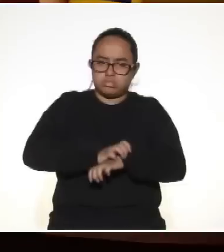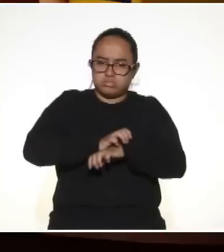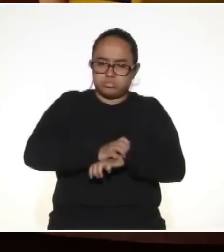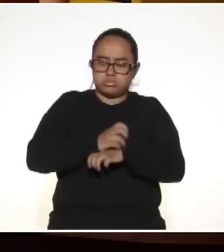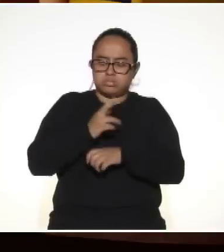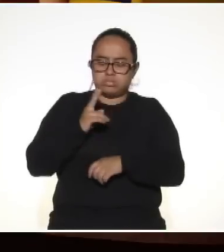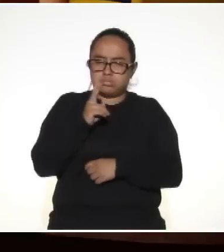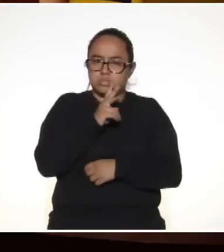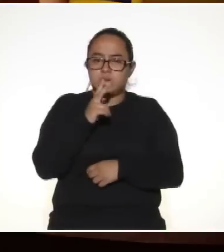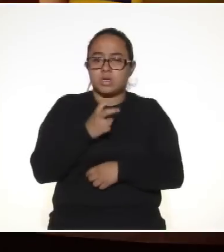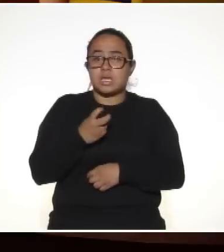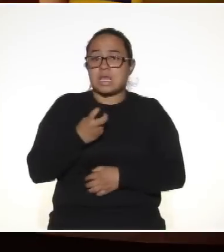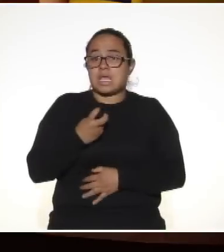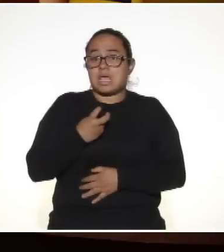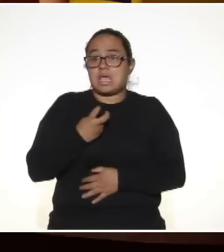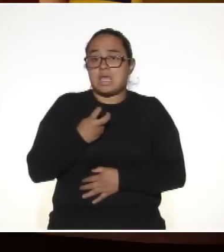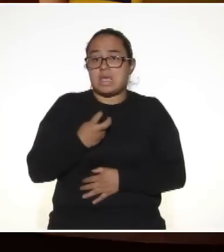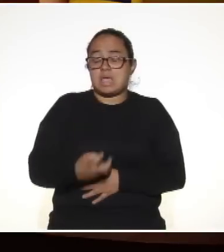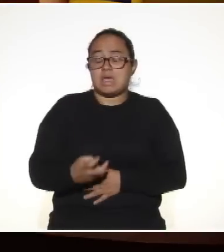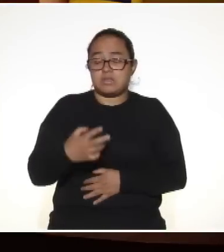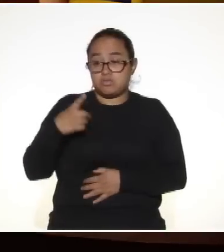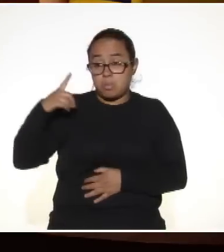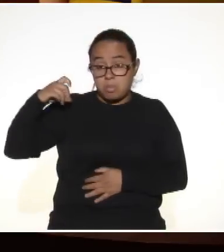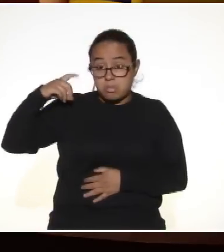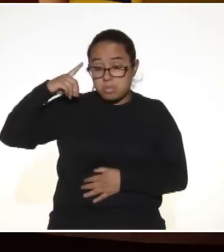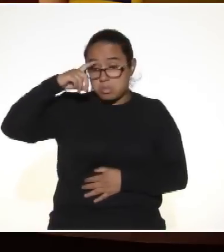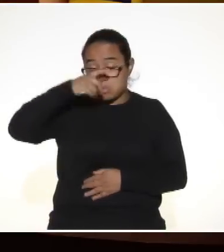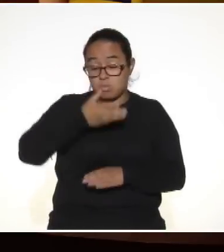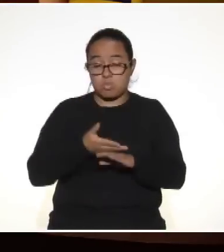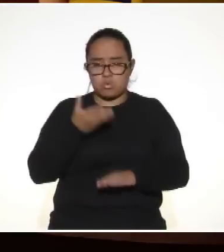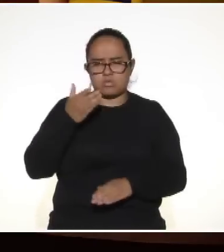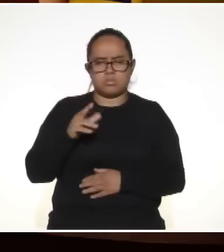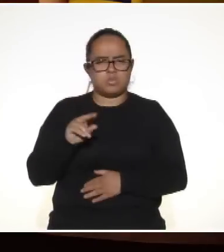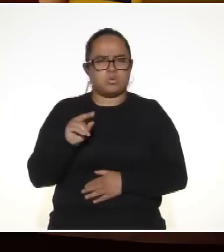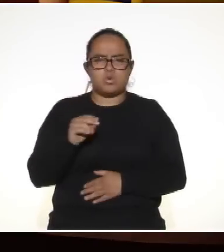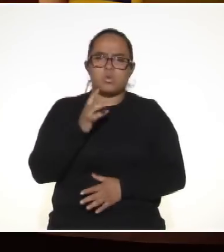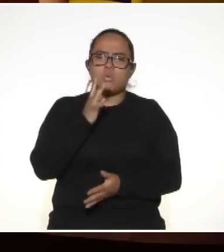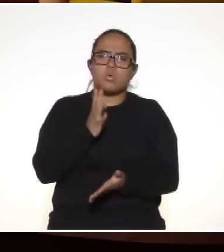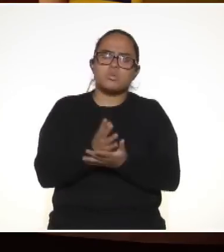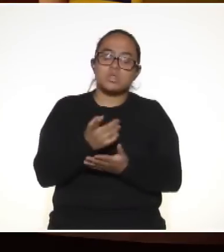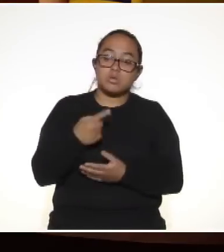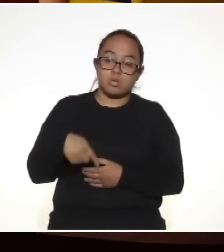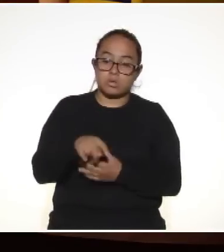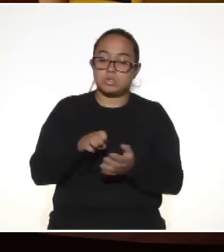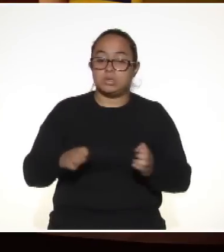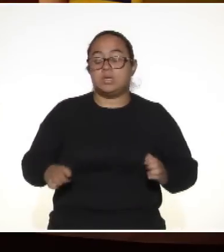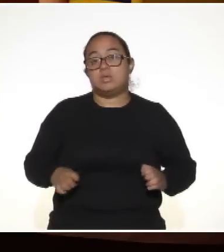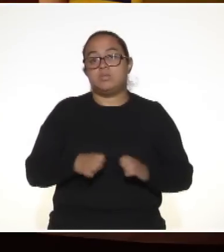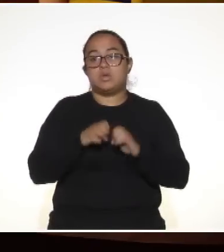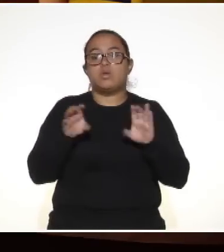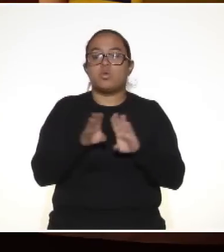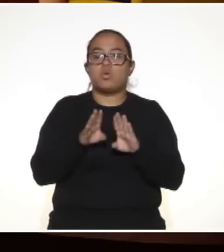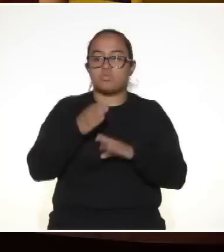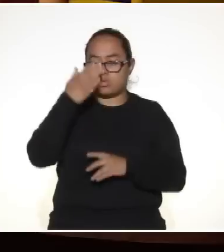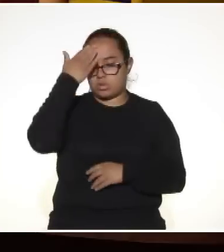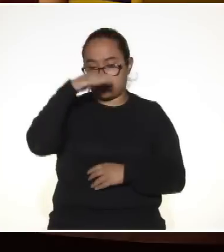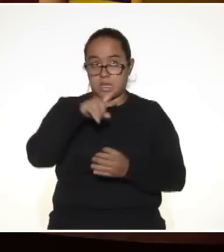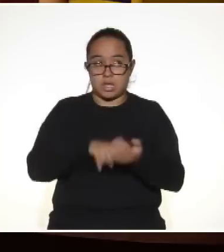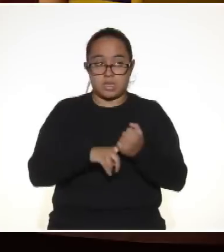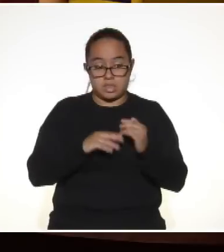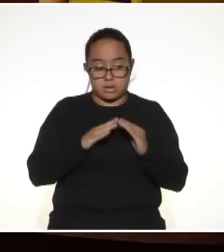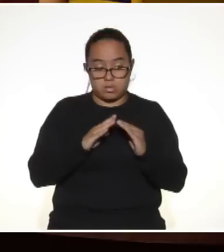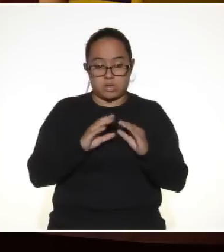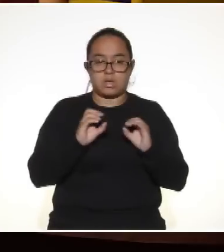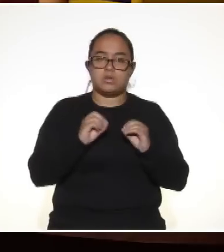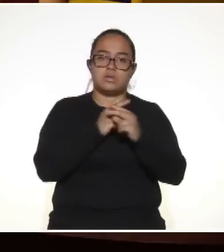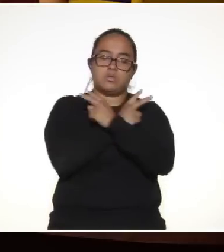que ser algo extremadamente complejo, ¿eh? Simple y sencillamente el saber qué hacer ante una urgencia desde casa o incluso en